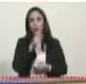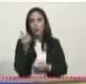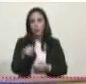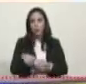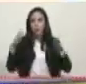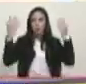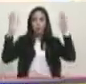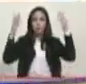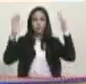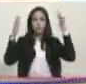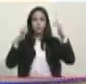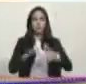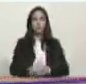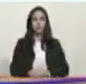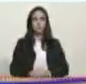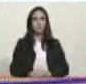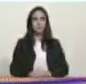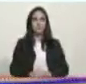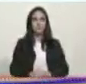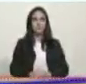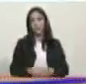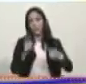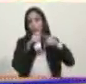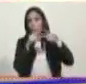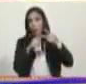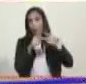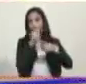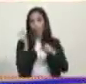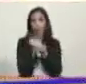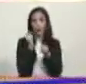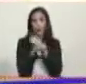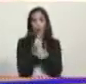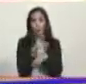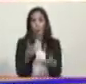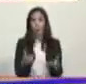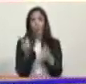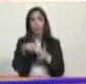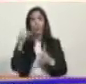también. Dos transportistas de las ideas.